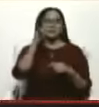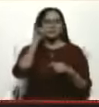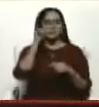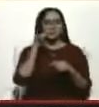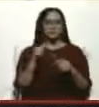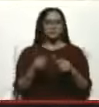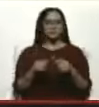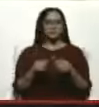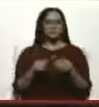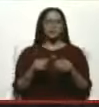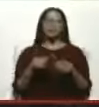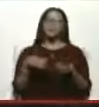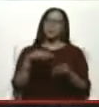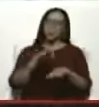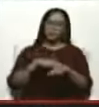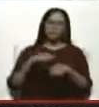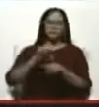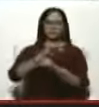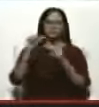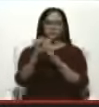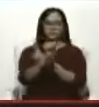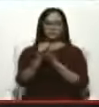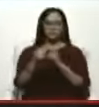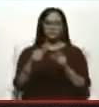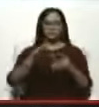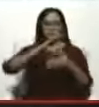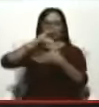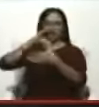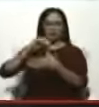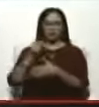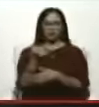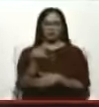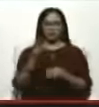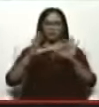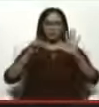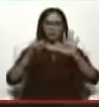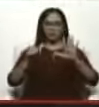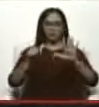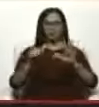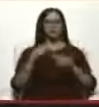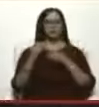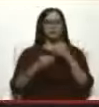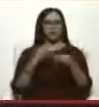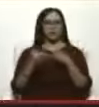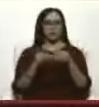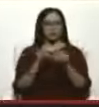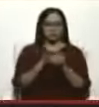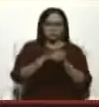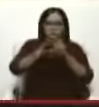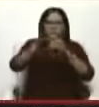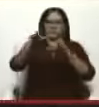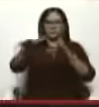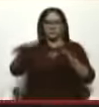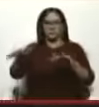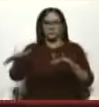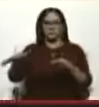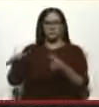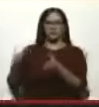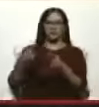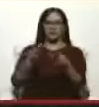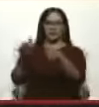la onda tropical número 16, se ocasionó el desbordamiento del